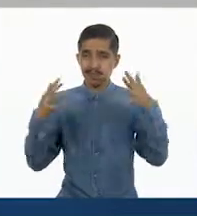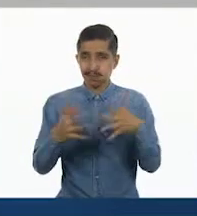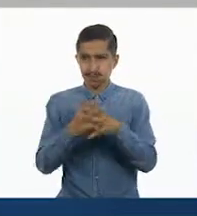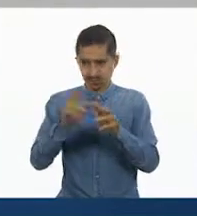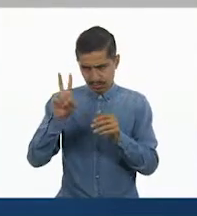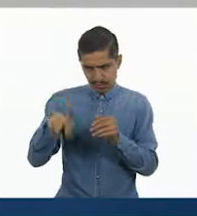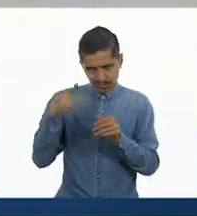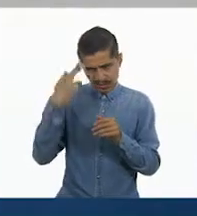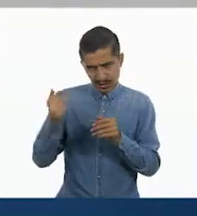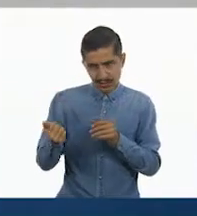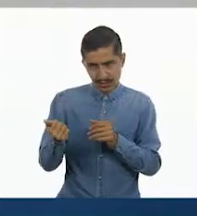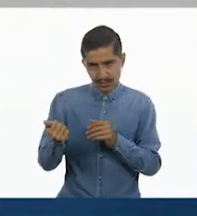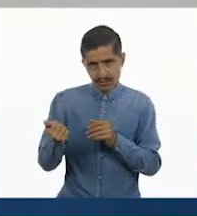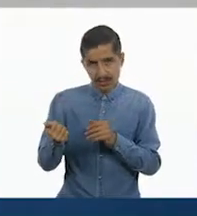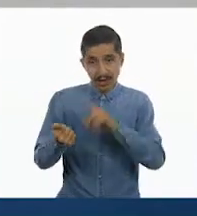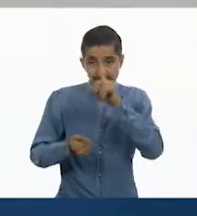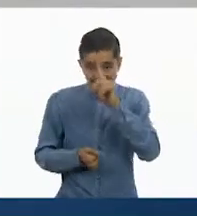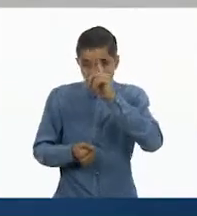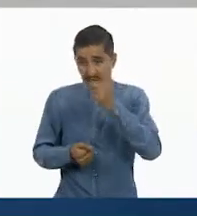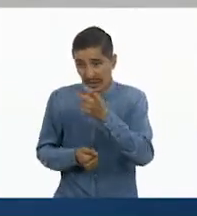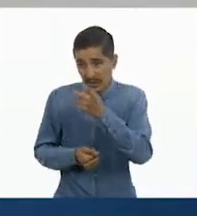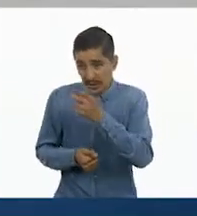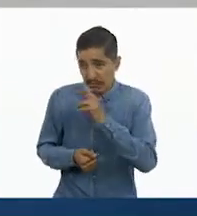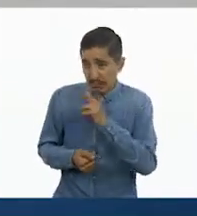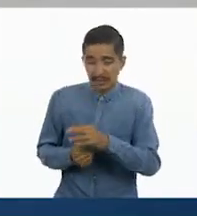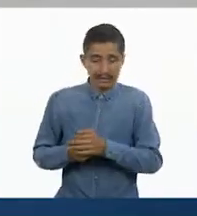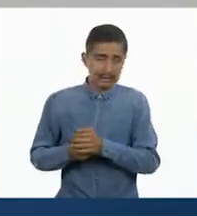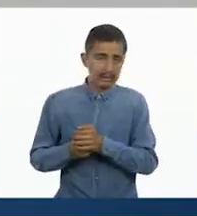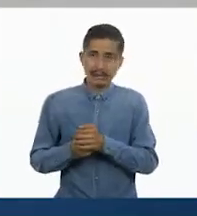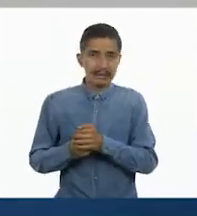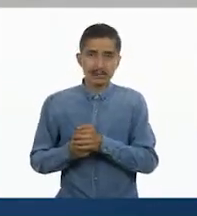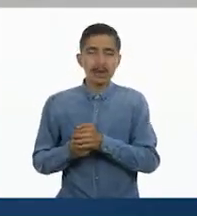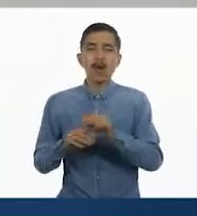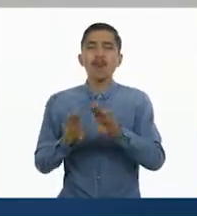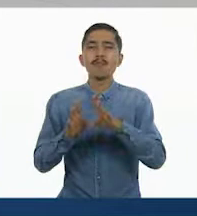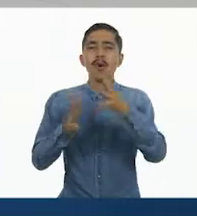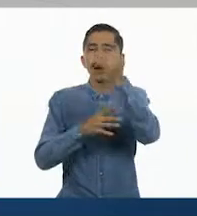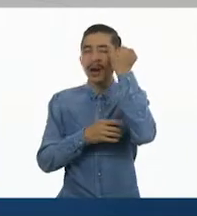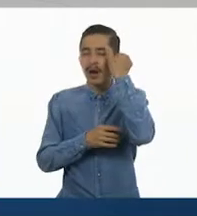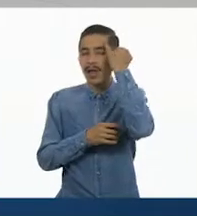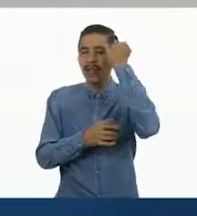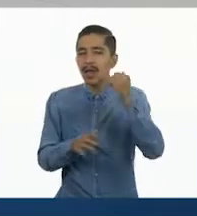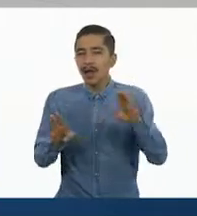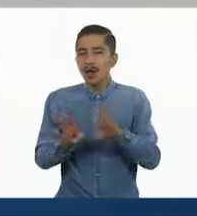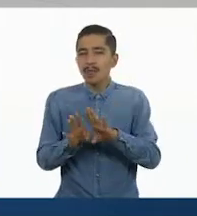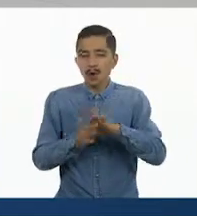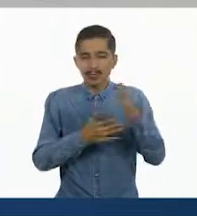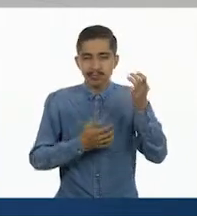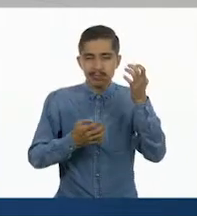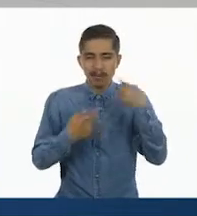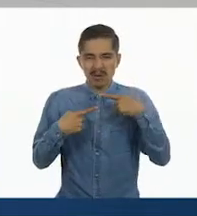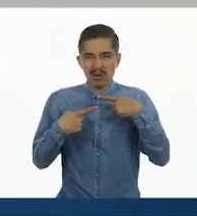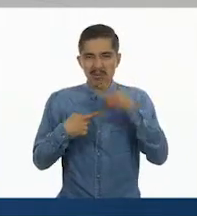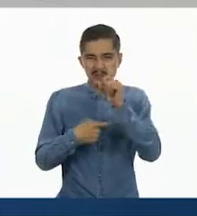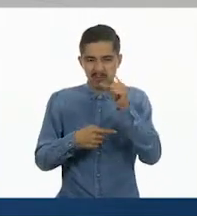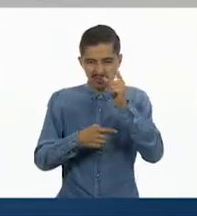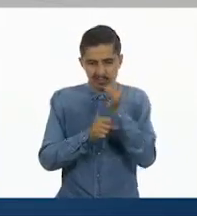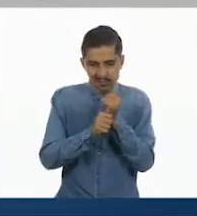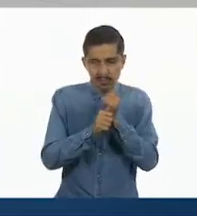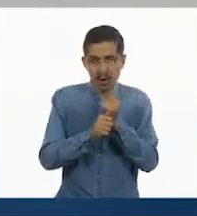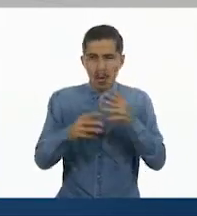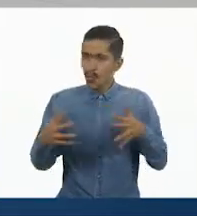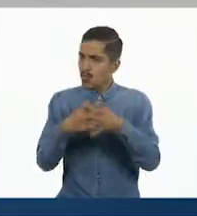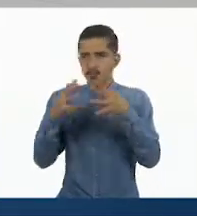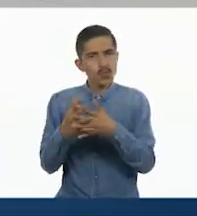Bueno, no es tan fácil decir eso. Imaginemos, como lo hacen los estudiosos de los cambios en la población, que no hubo guerra y